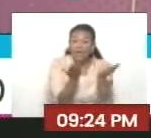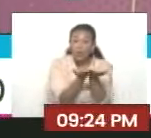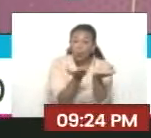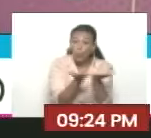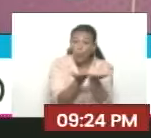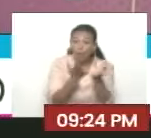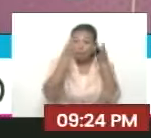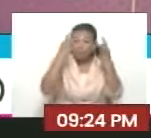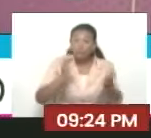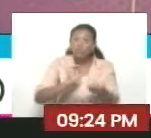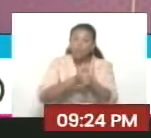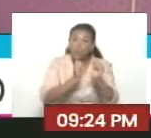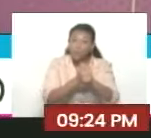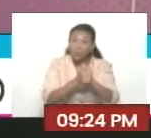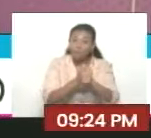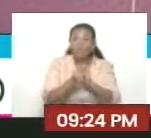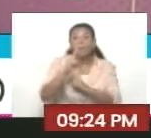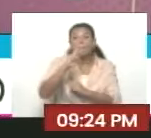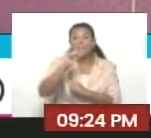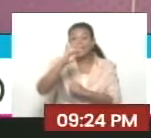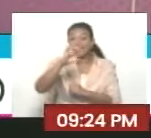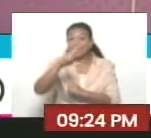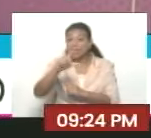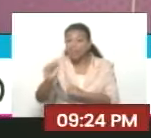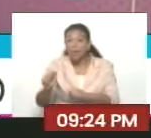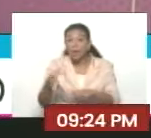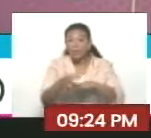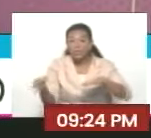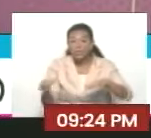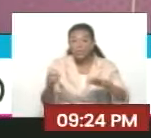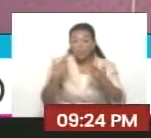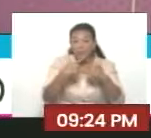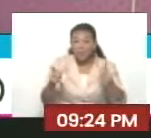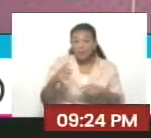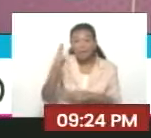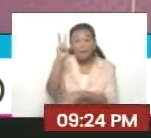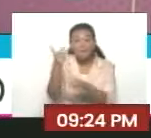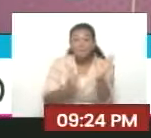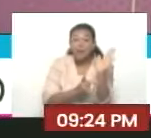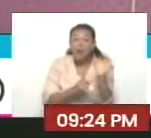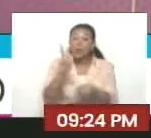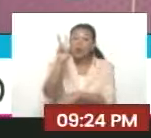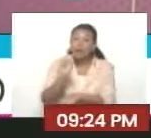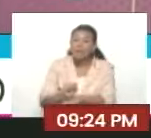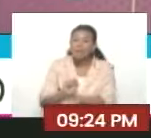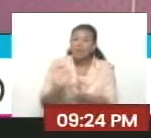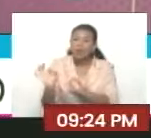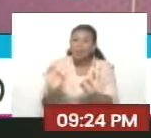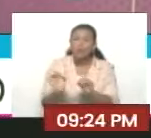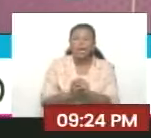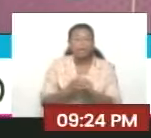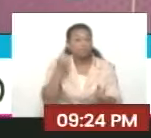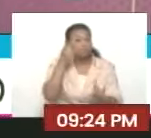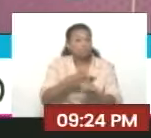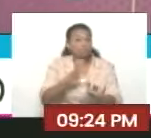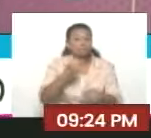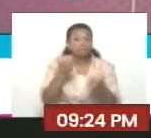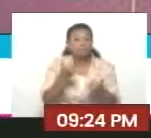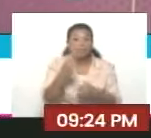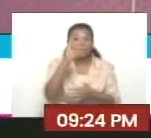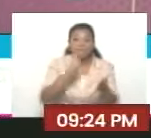de Talento Deportivo Benilde Ascanio del municipio de Libertador en la parroquia de La Vega, y la acción impactó, corrijo, a más